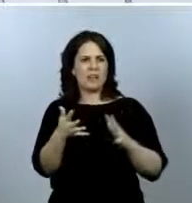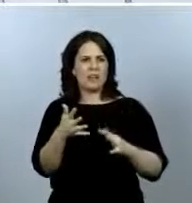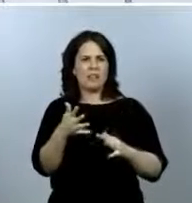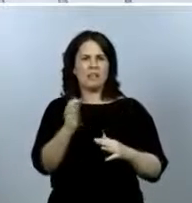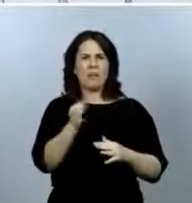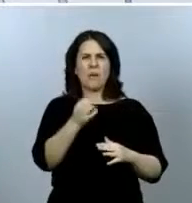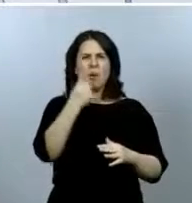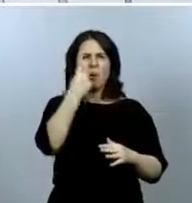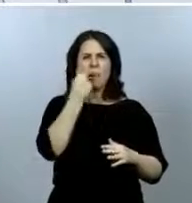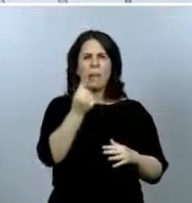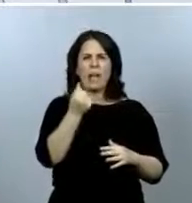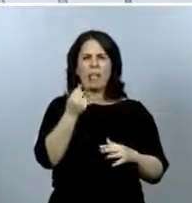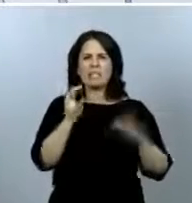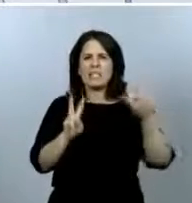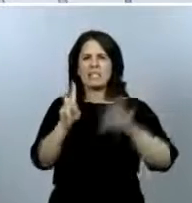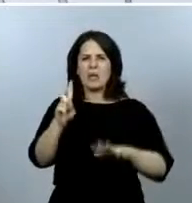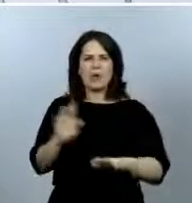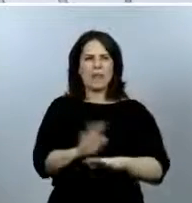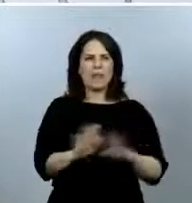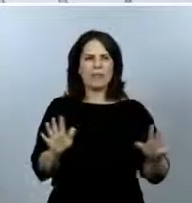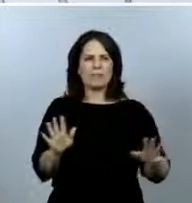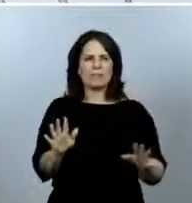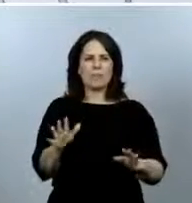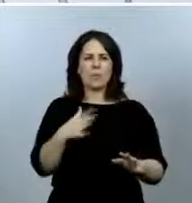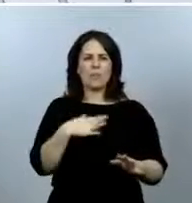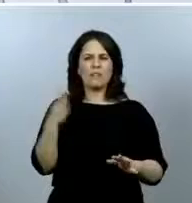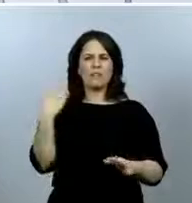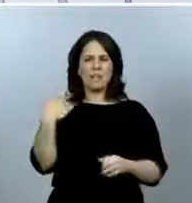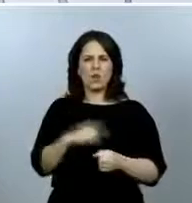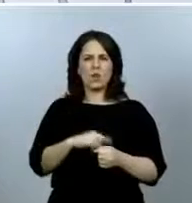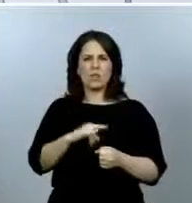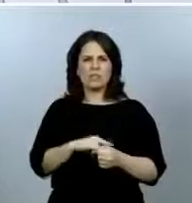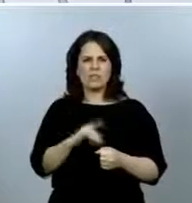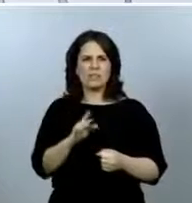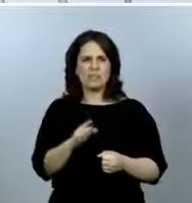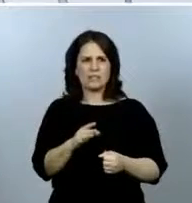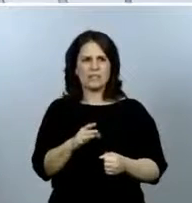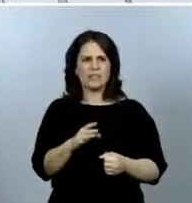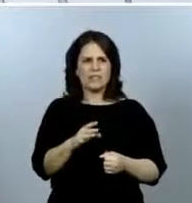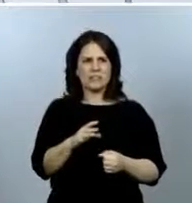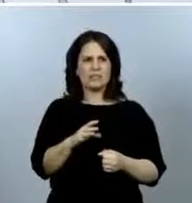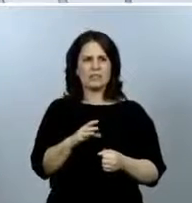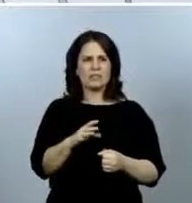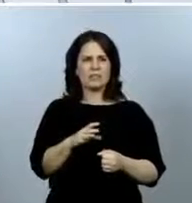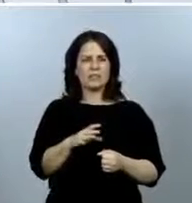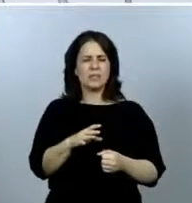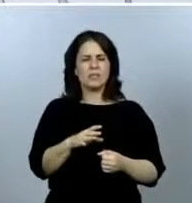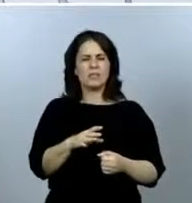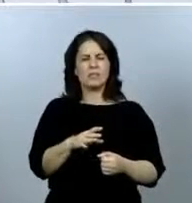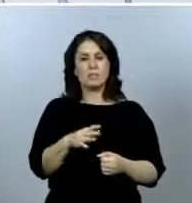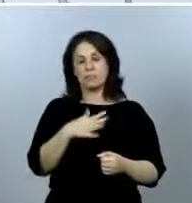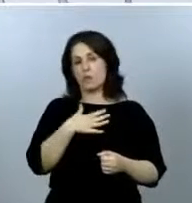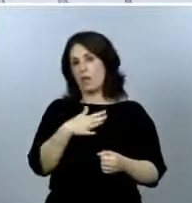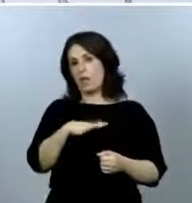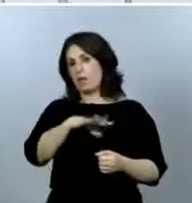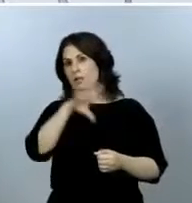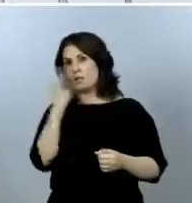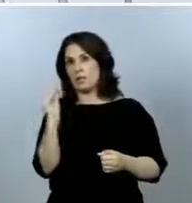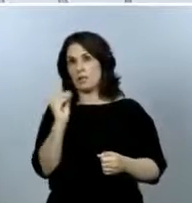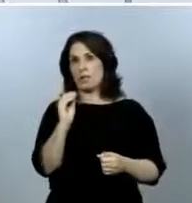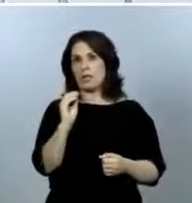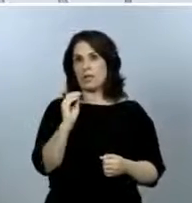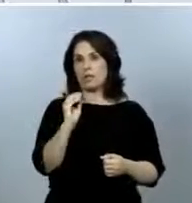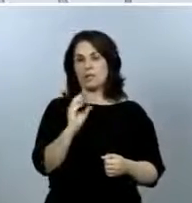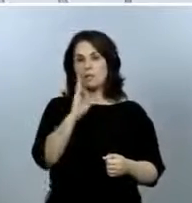nada más es cierto y puede ser que fuera el lunes el lunes bueno entiendo que parte de eso es el efecto fin de